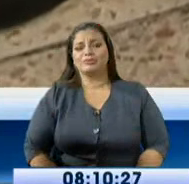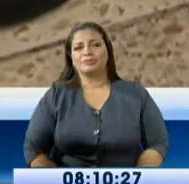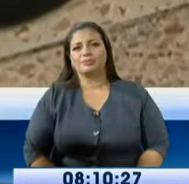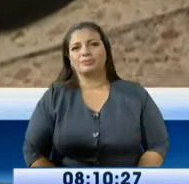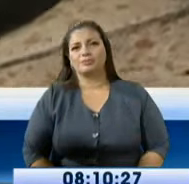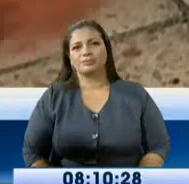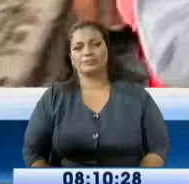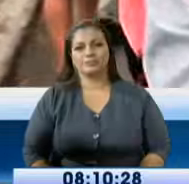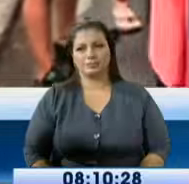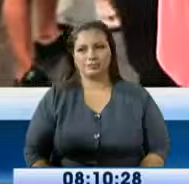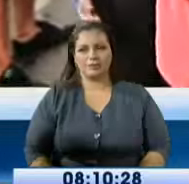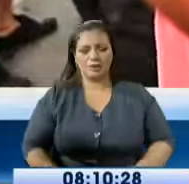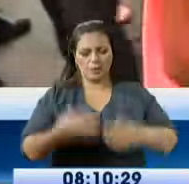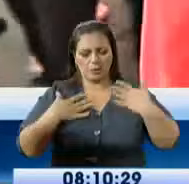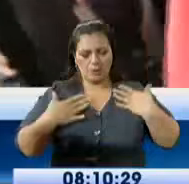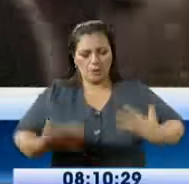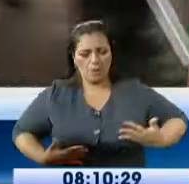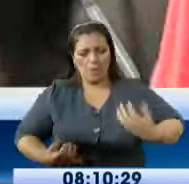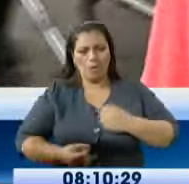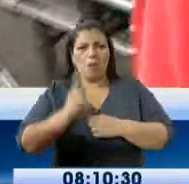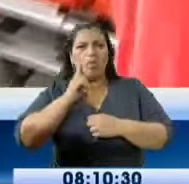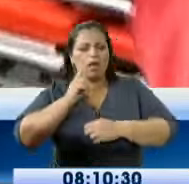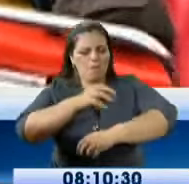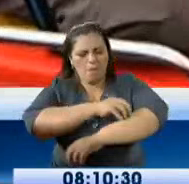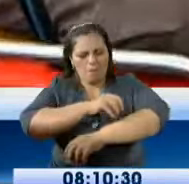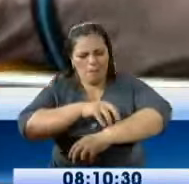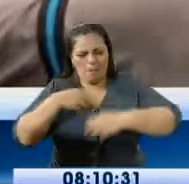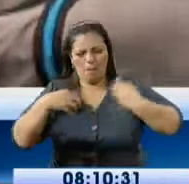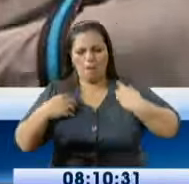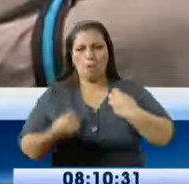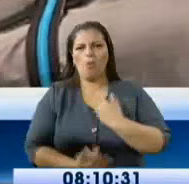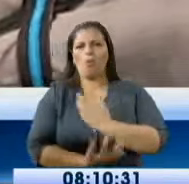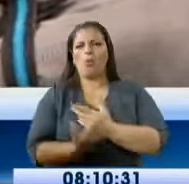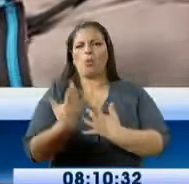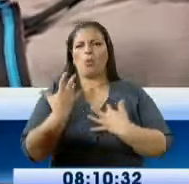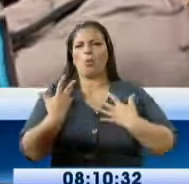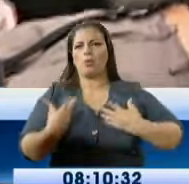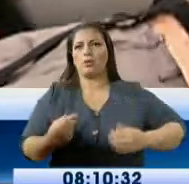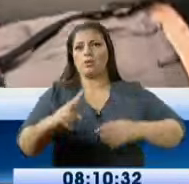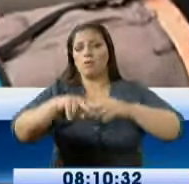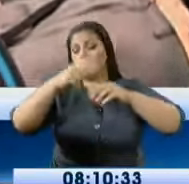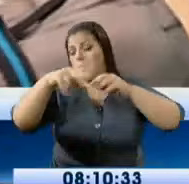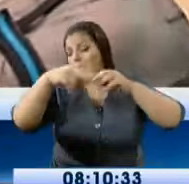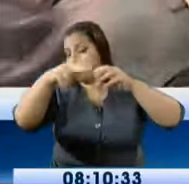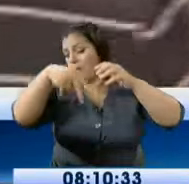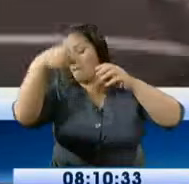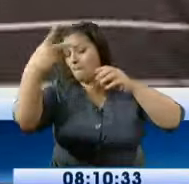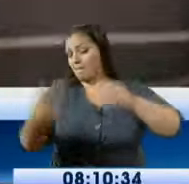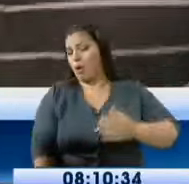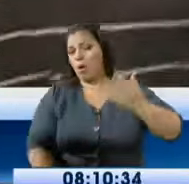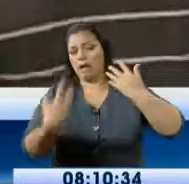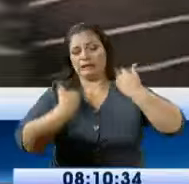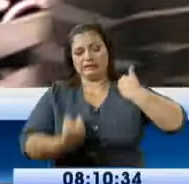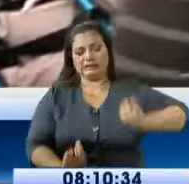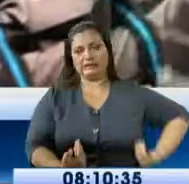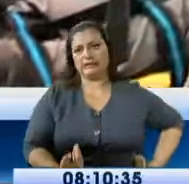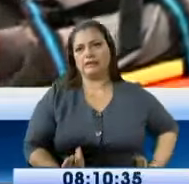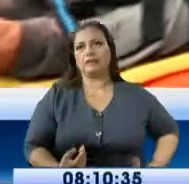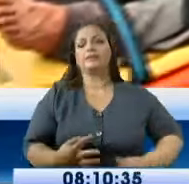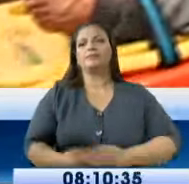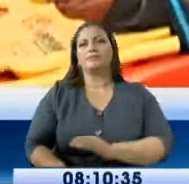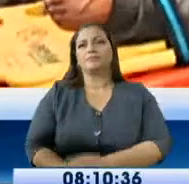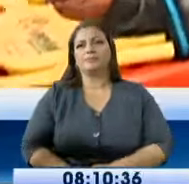había sufrido quemaduras, a más de las heridas, producto de la caída. Una casa, como les indicaba, construcción